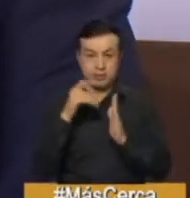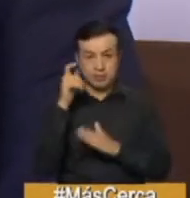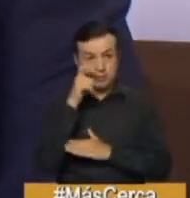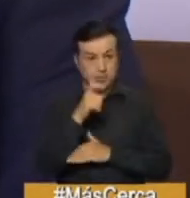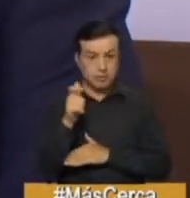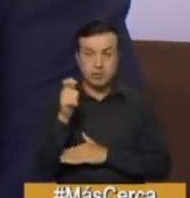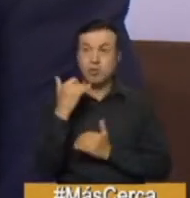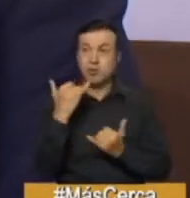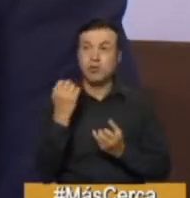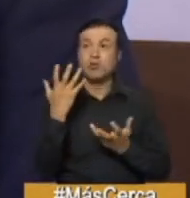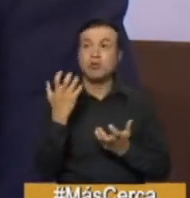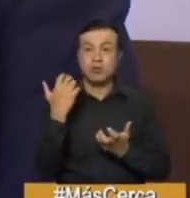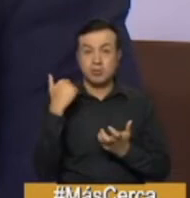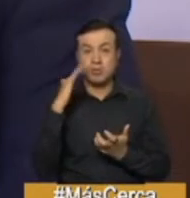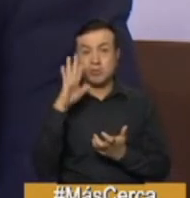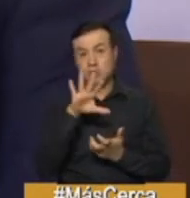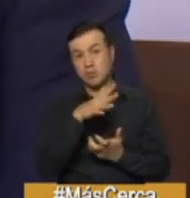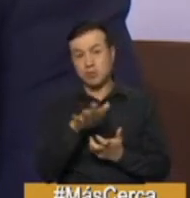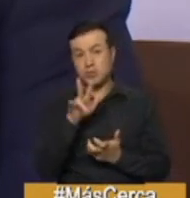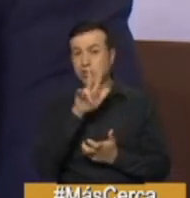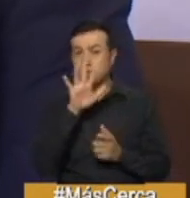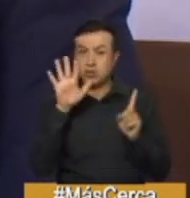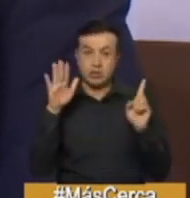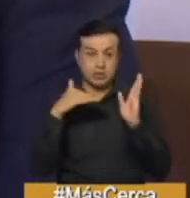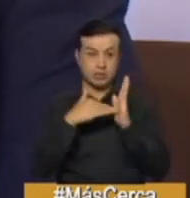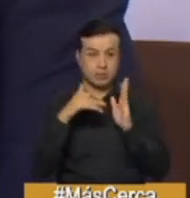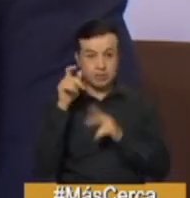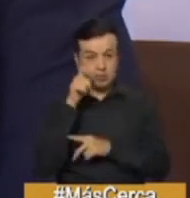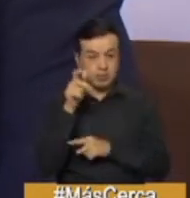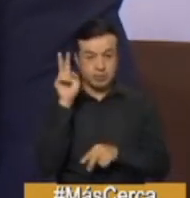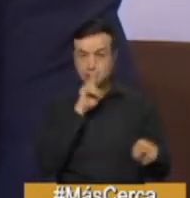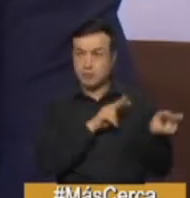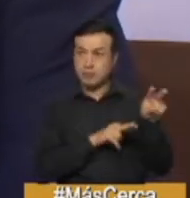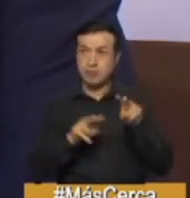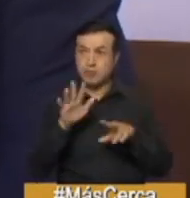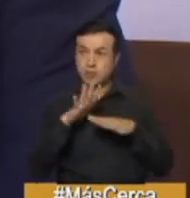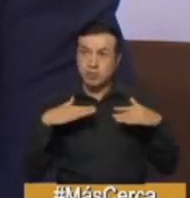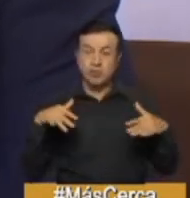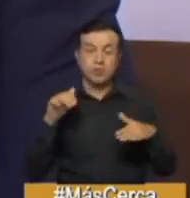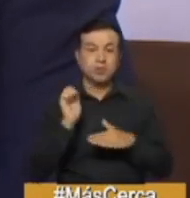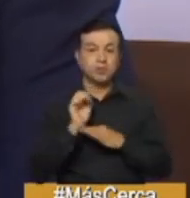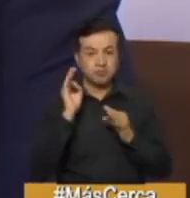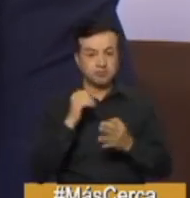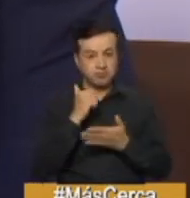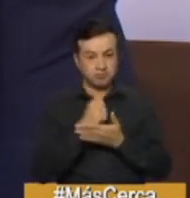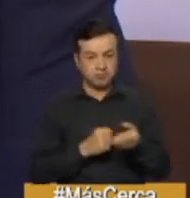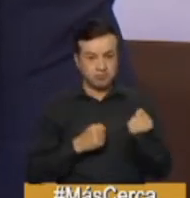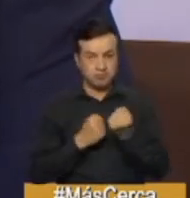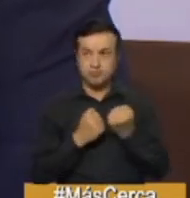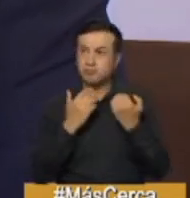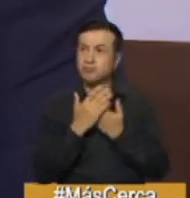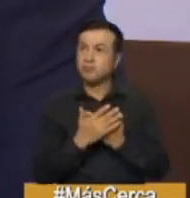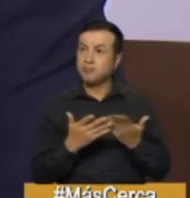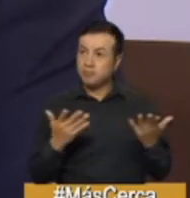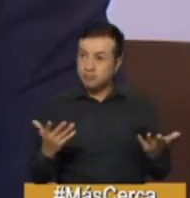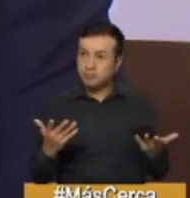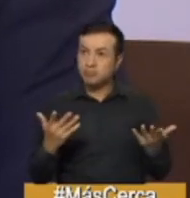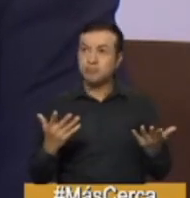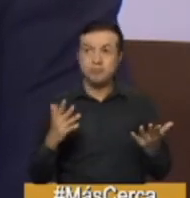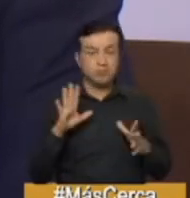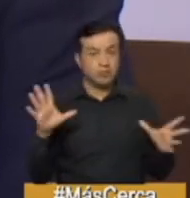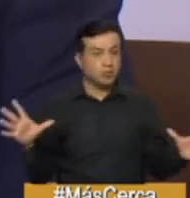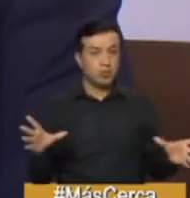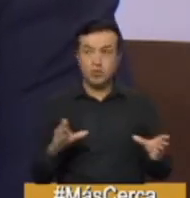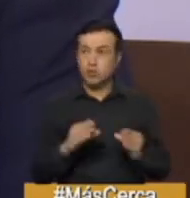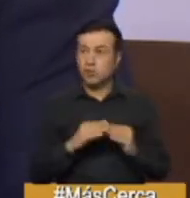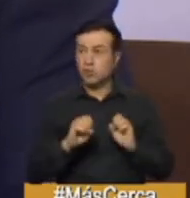este año esperamos realizar un aproximado de 36.000 a nivel nacional que permitan y tener todas